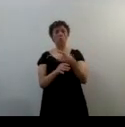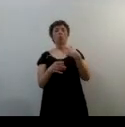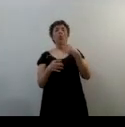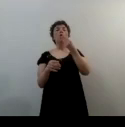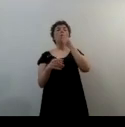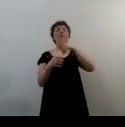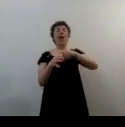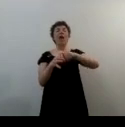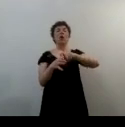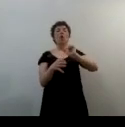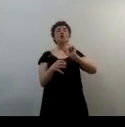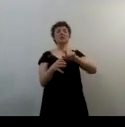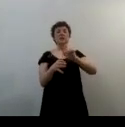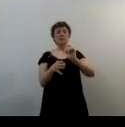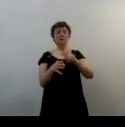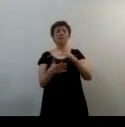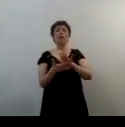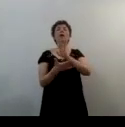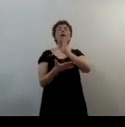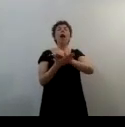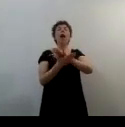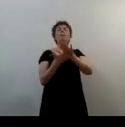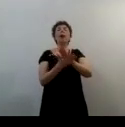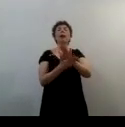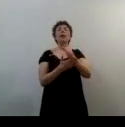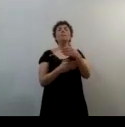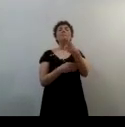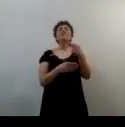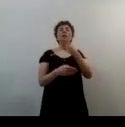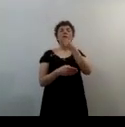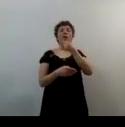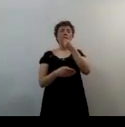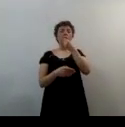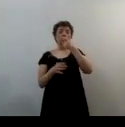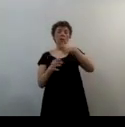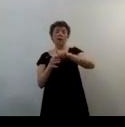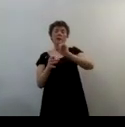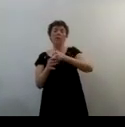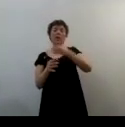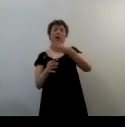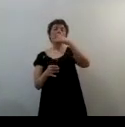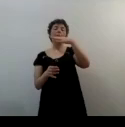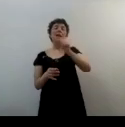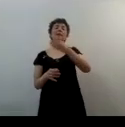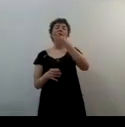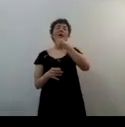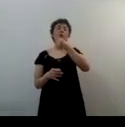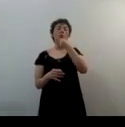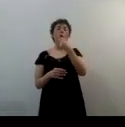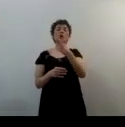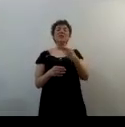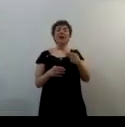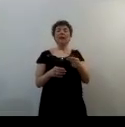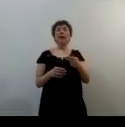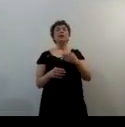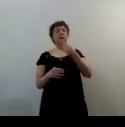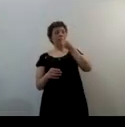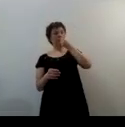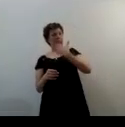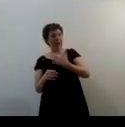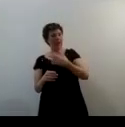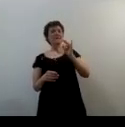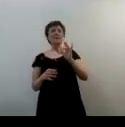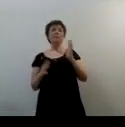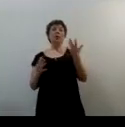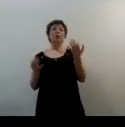ejemplo, hablaba del pescado azul, que es muy saludable. Pues una latita de caballa, atún, sardinitas, pues te viene muy bien. Pero claro, si tengo